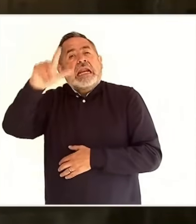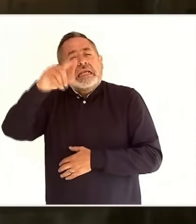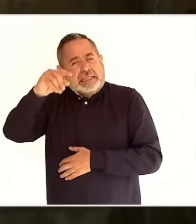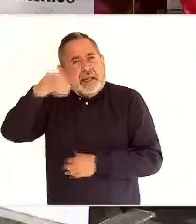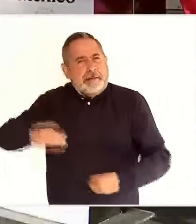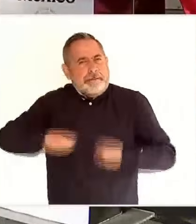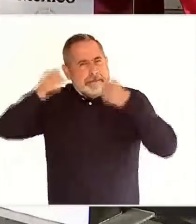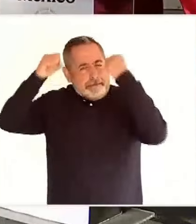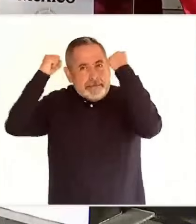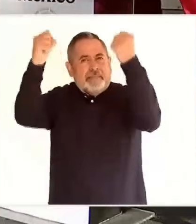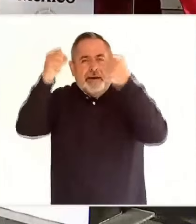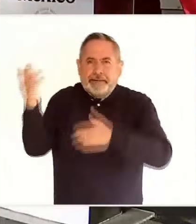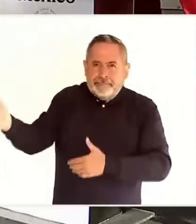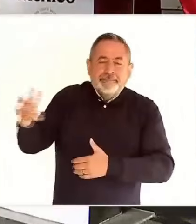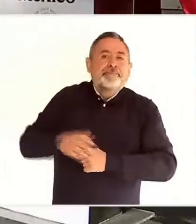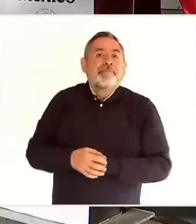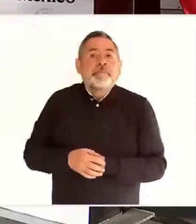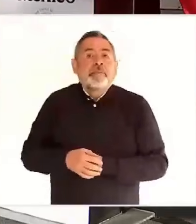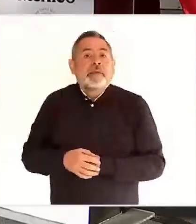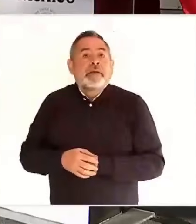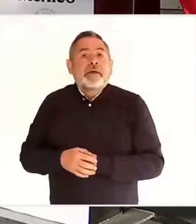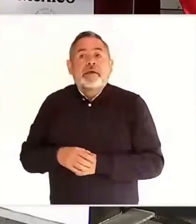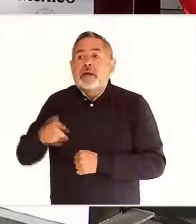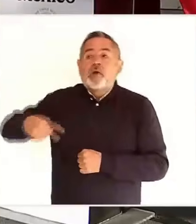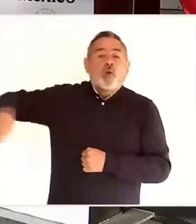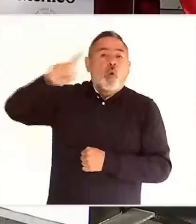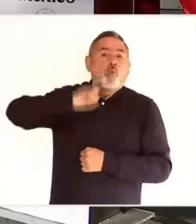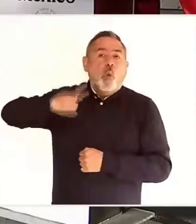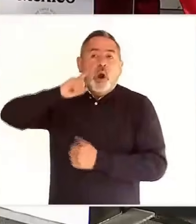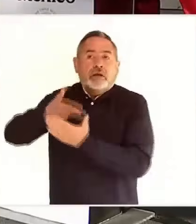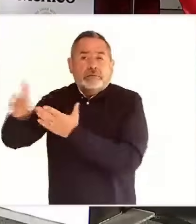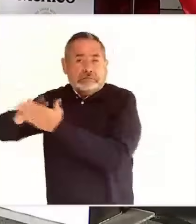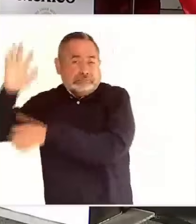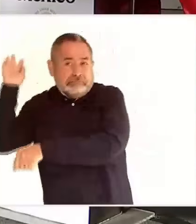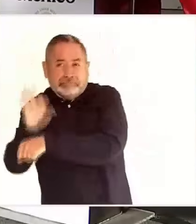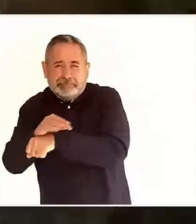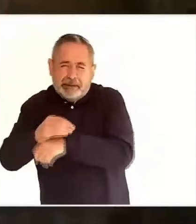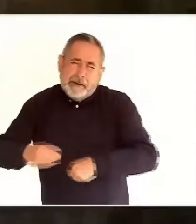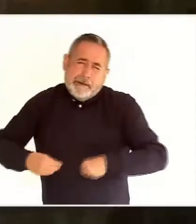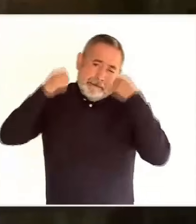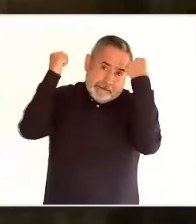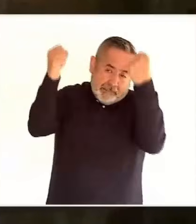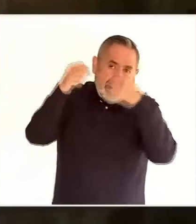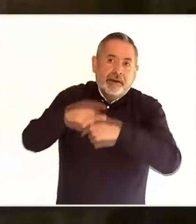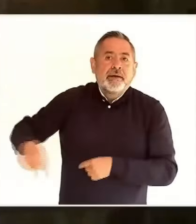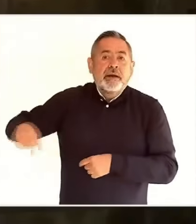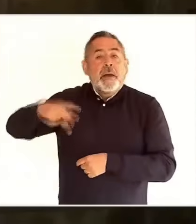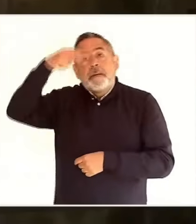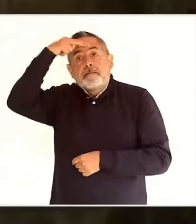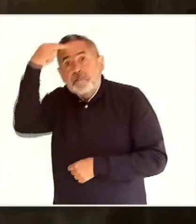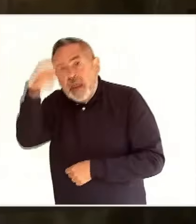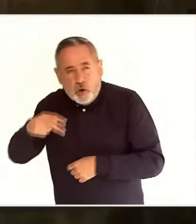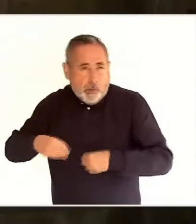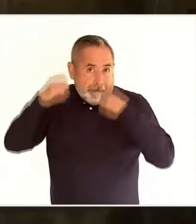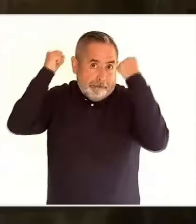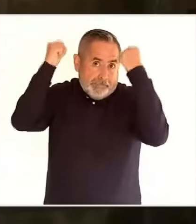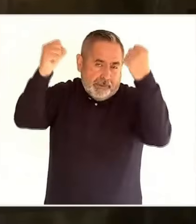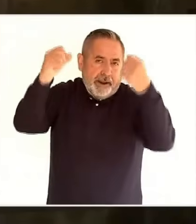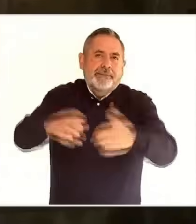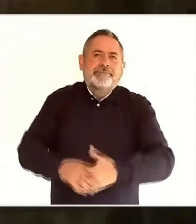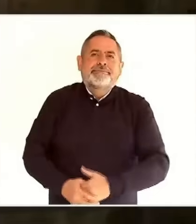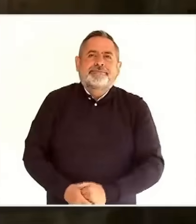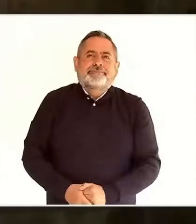Maza! ¡Viva! ¡Que vivan las heroínas de la patria! ¡Viva! ¡Que viva México! ¡Viva!